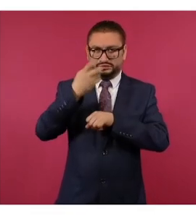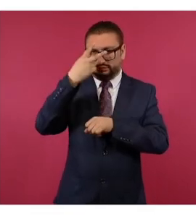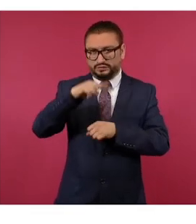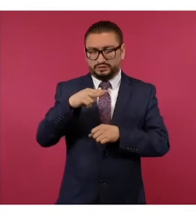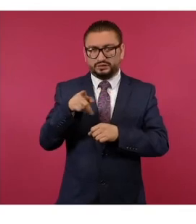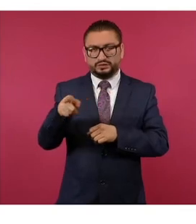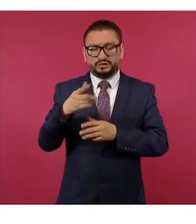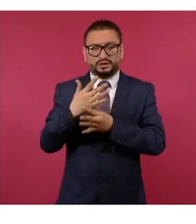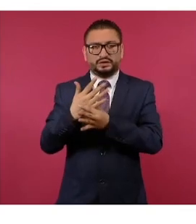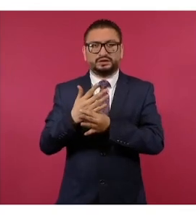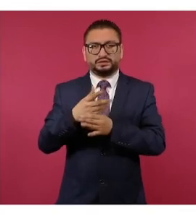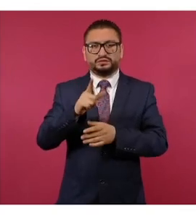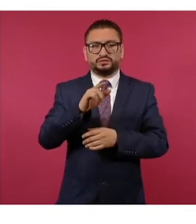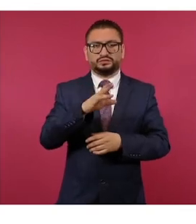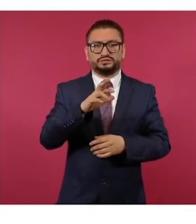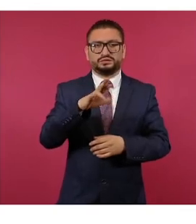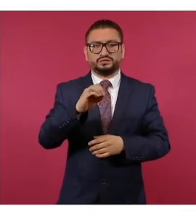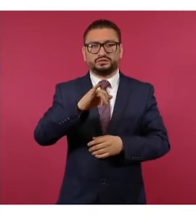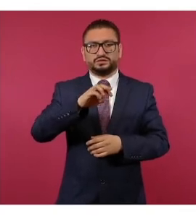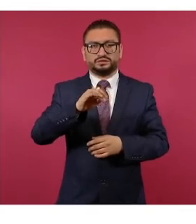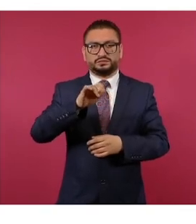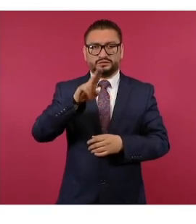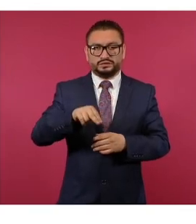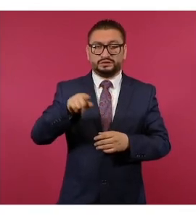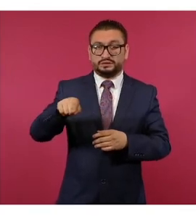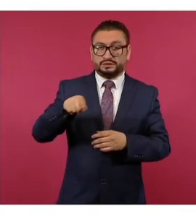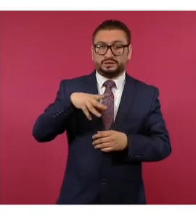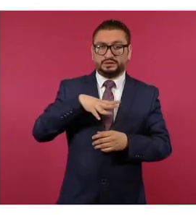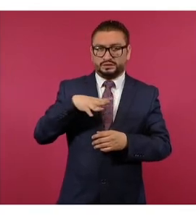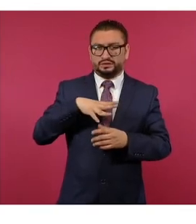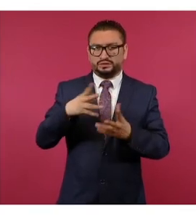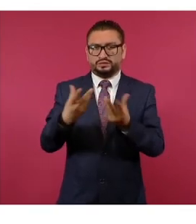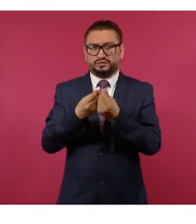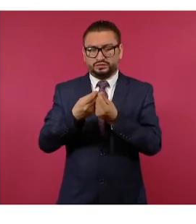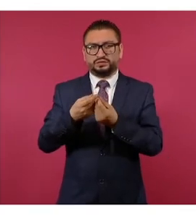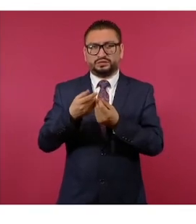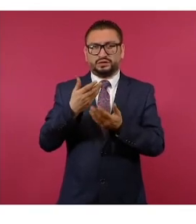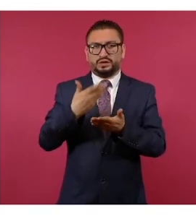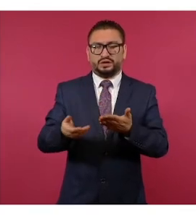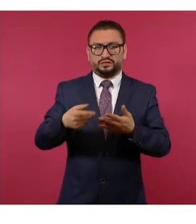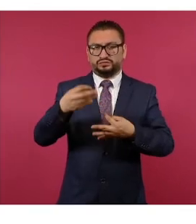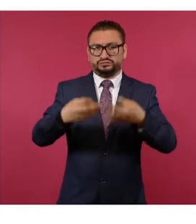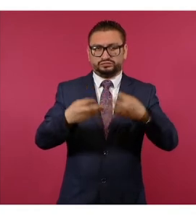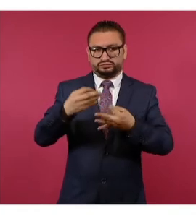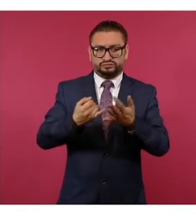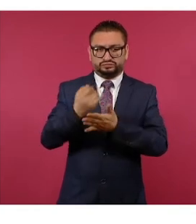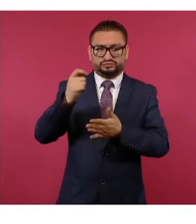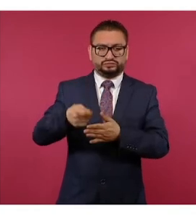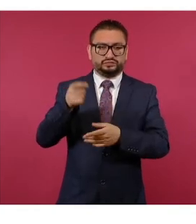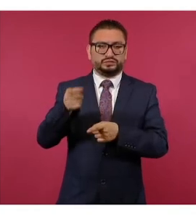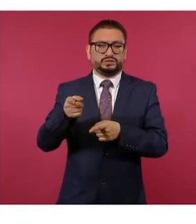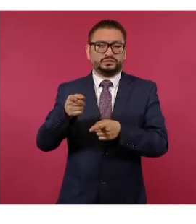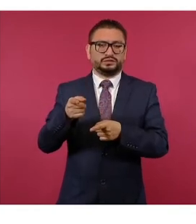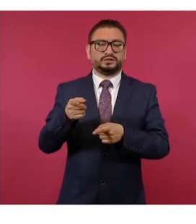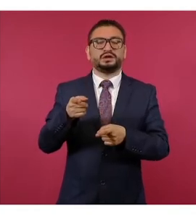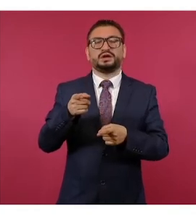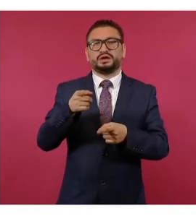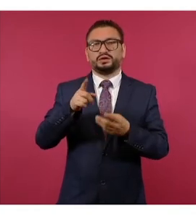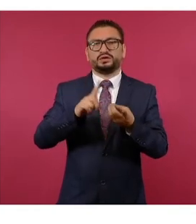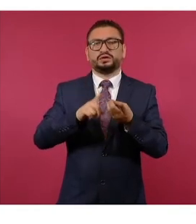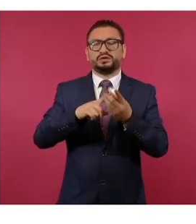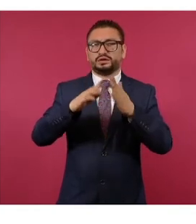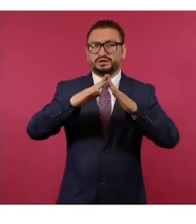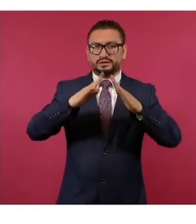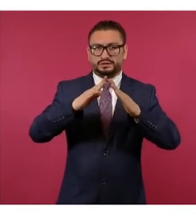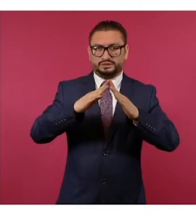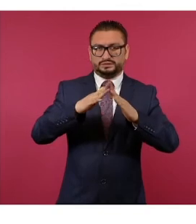México, Lucero Yasmín se encontraba en compañía del hoy sentenciado en el interior de un domicilio